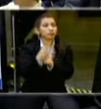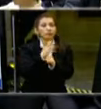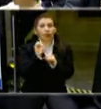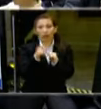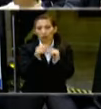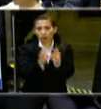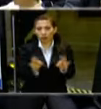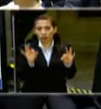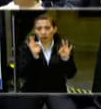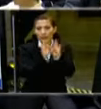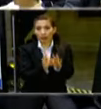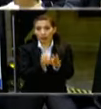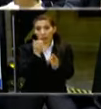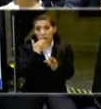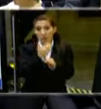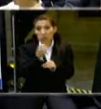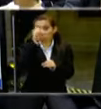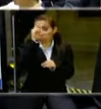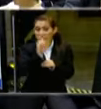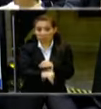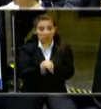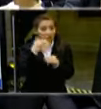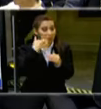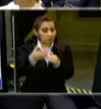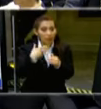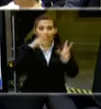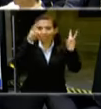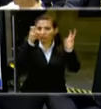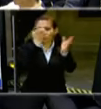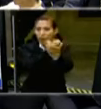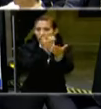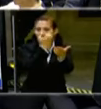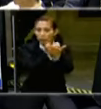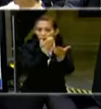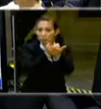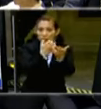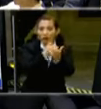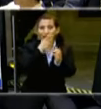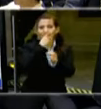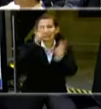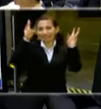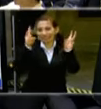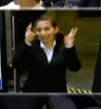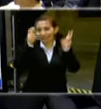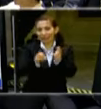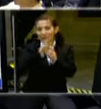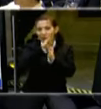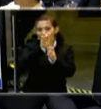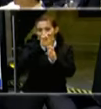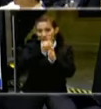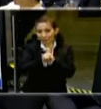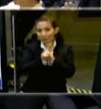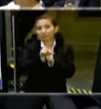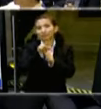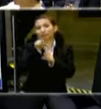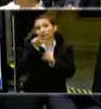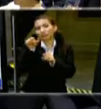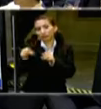muy importante, un acierto importante, es que el tema económico, a través de lo que le llaman DIN, es decir,